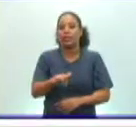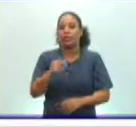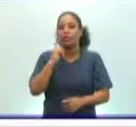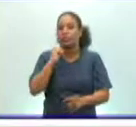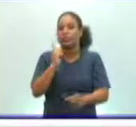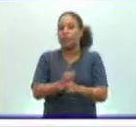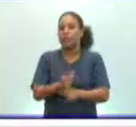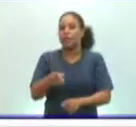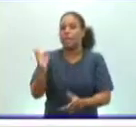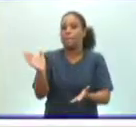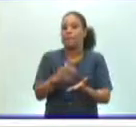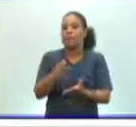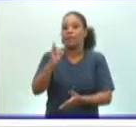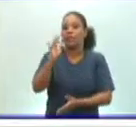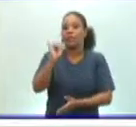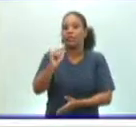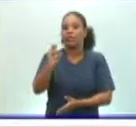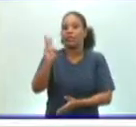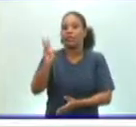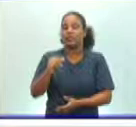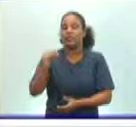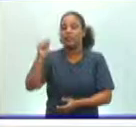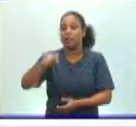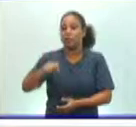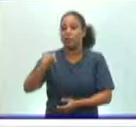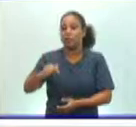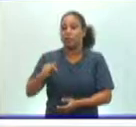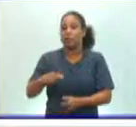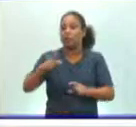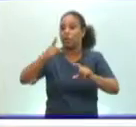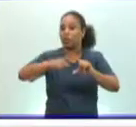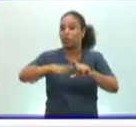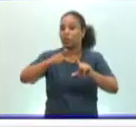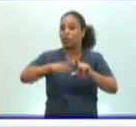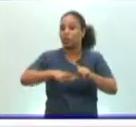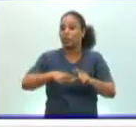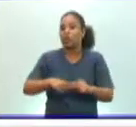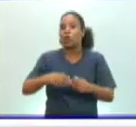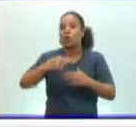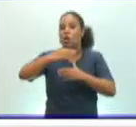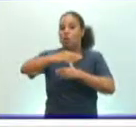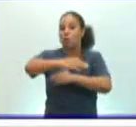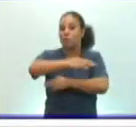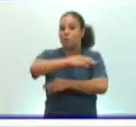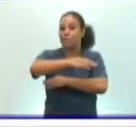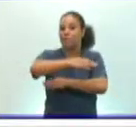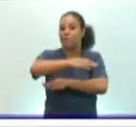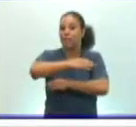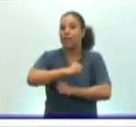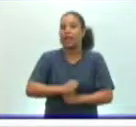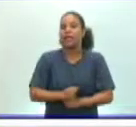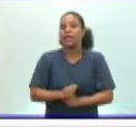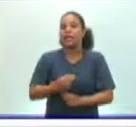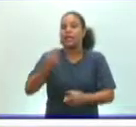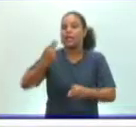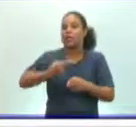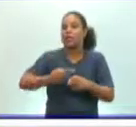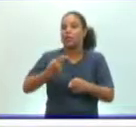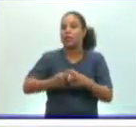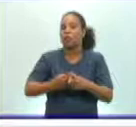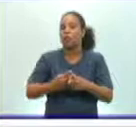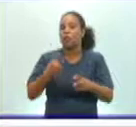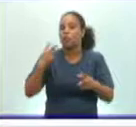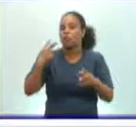63. Estos son los que están contenidos en una paralela. y determinados por la